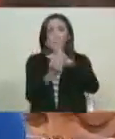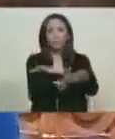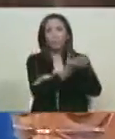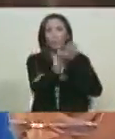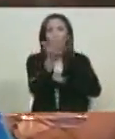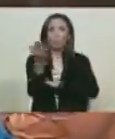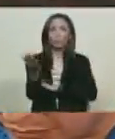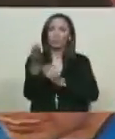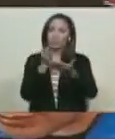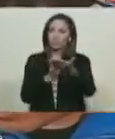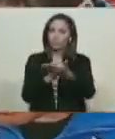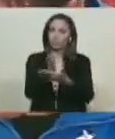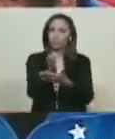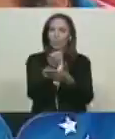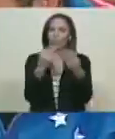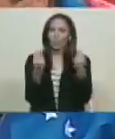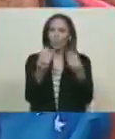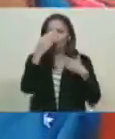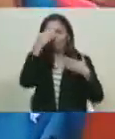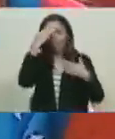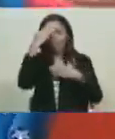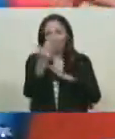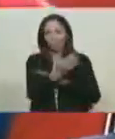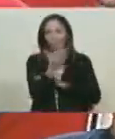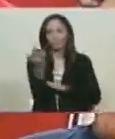y continuemos.